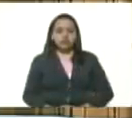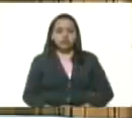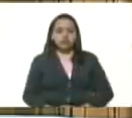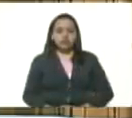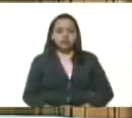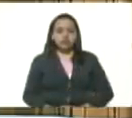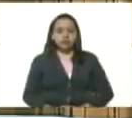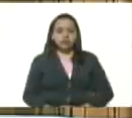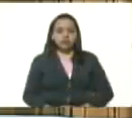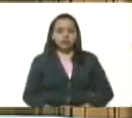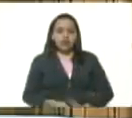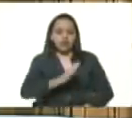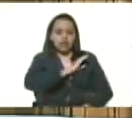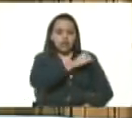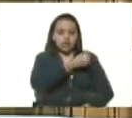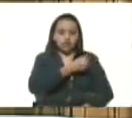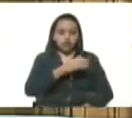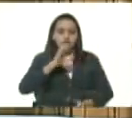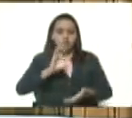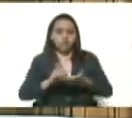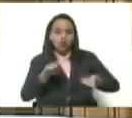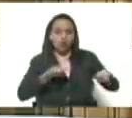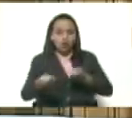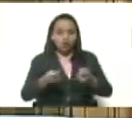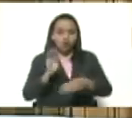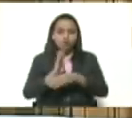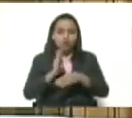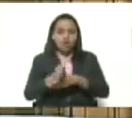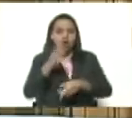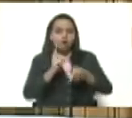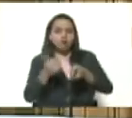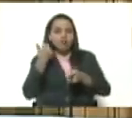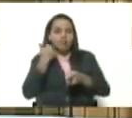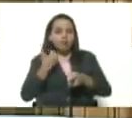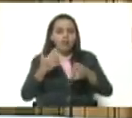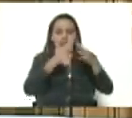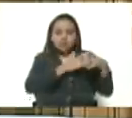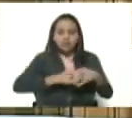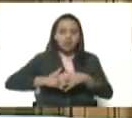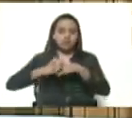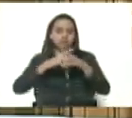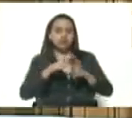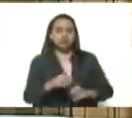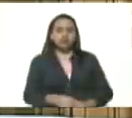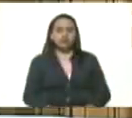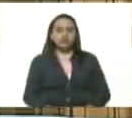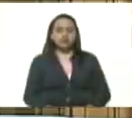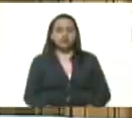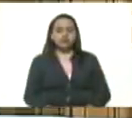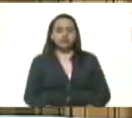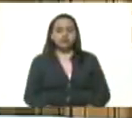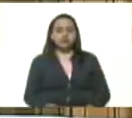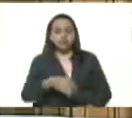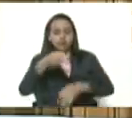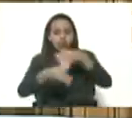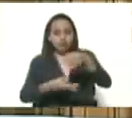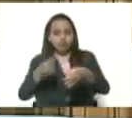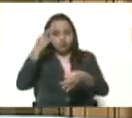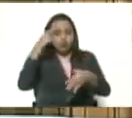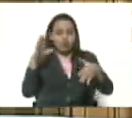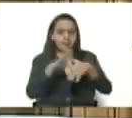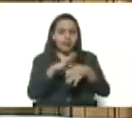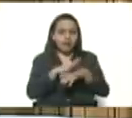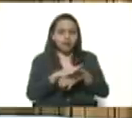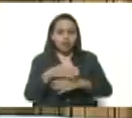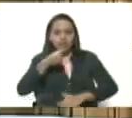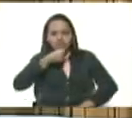Robert Redfield, director de Centros para el Control y Prevención de las Enfermedades de Estados Unidos, afirmó este martes en